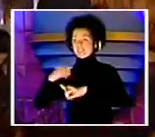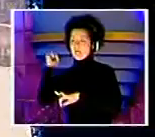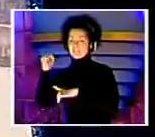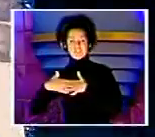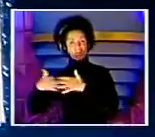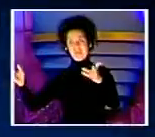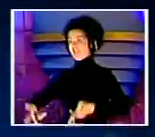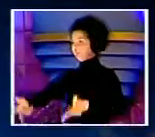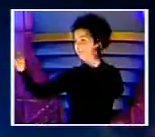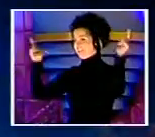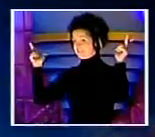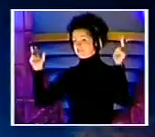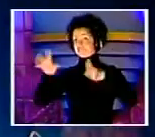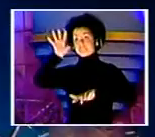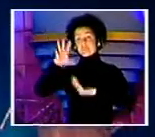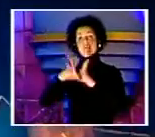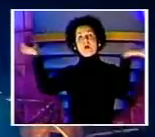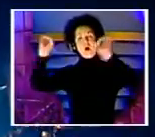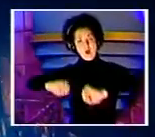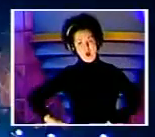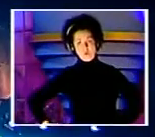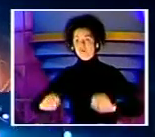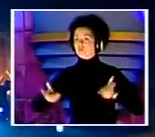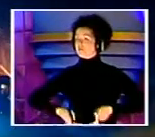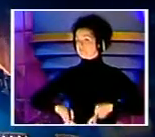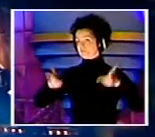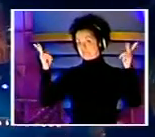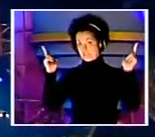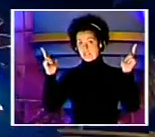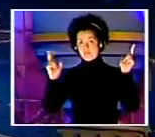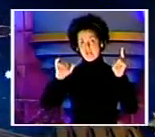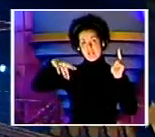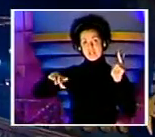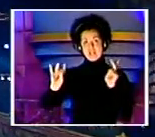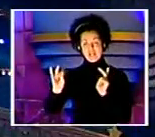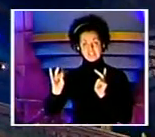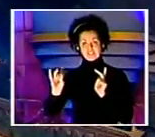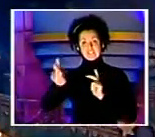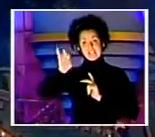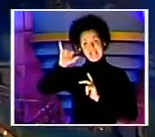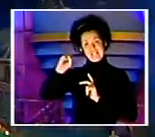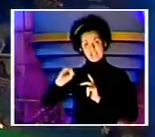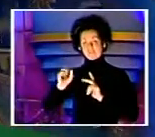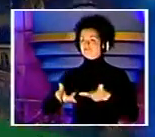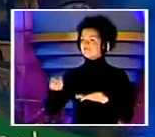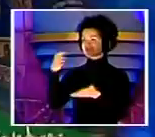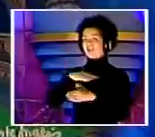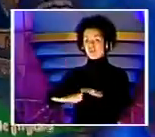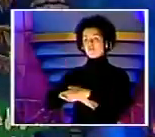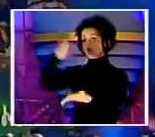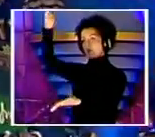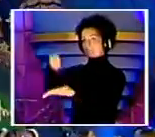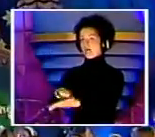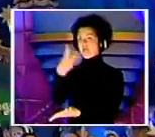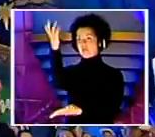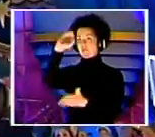Estrasburgo acuerda por este motivo la salida de prisión de Inés del Río y obliga al Estado a indemnizarla con 30.000 euros.